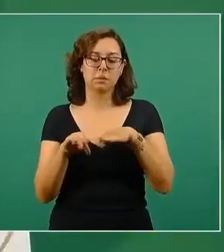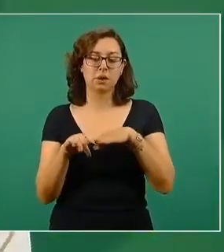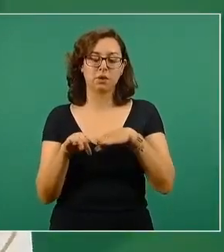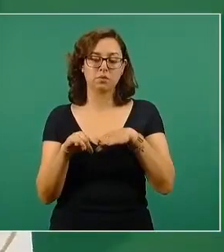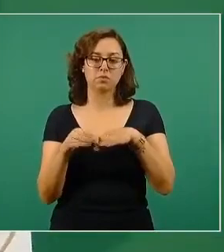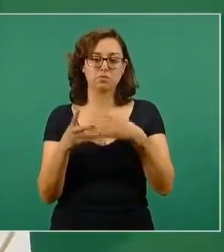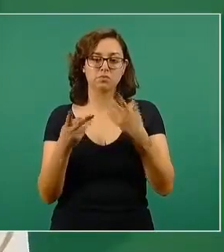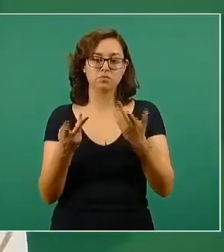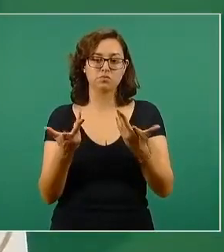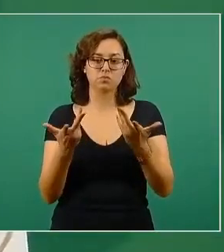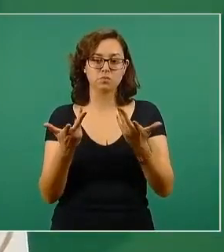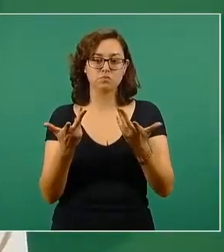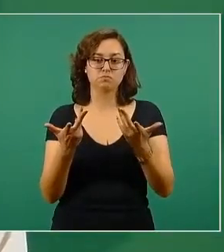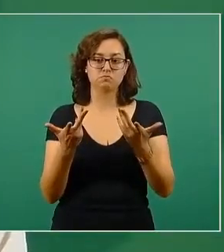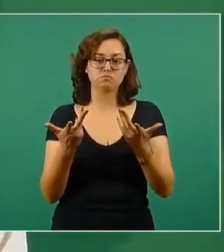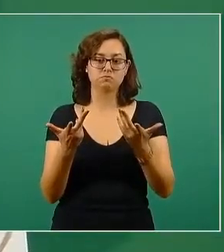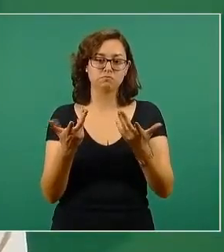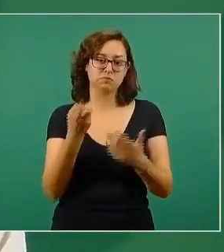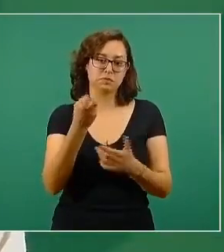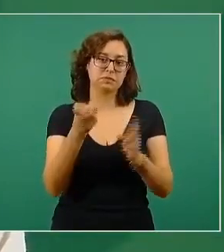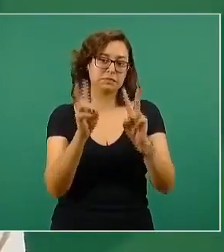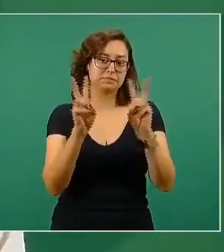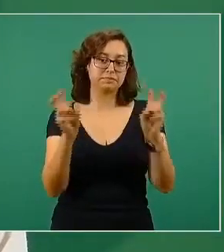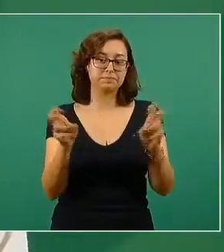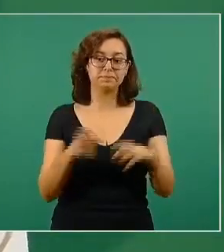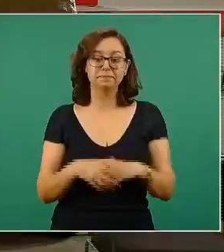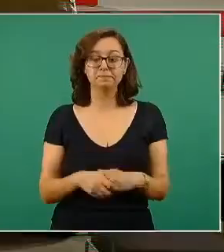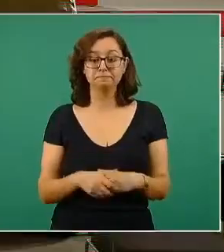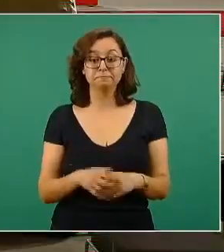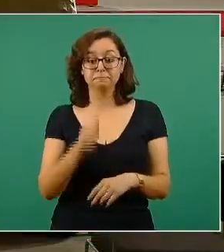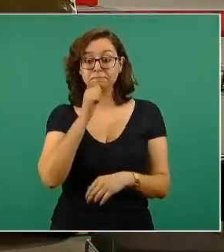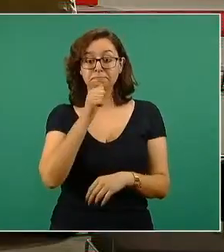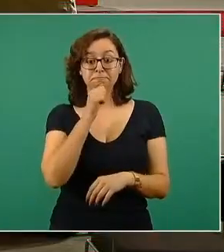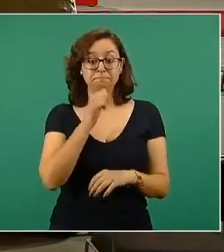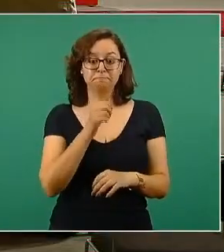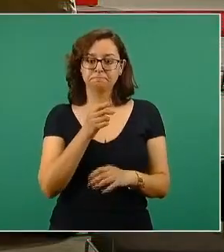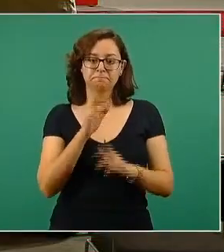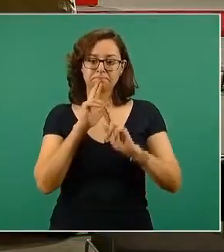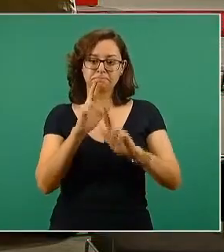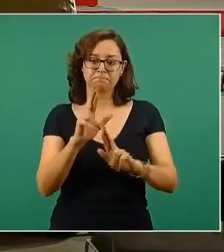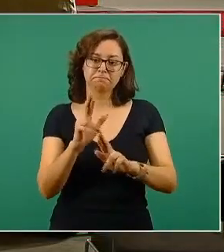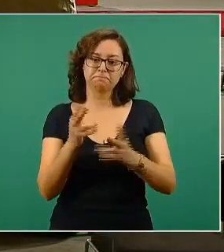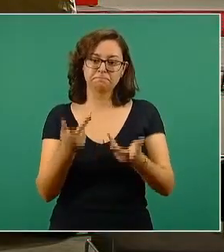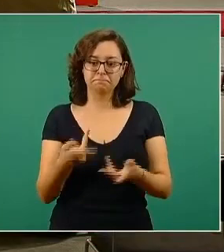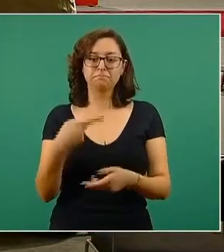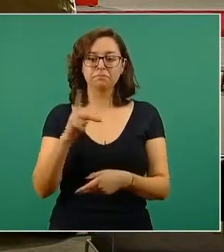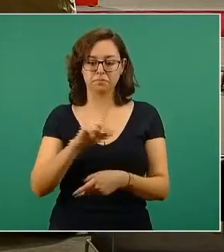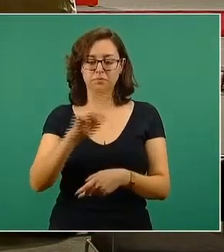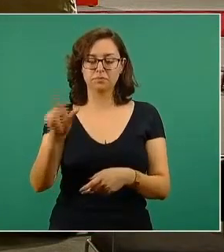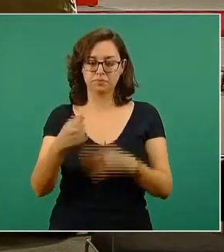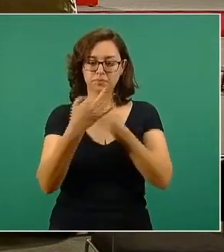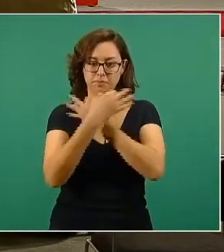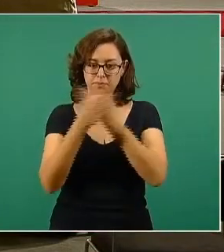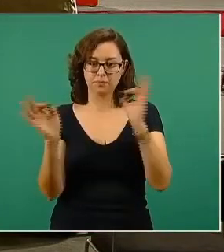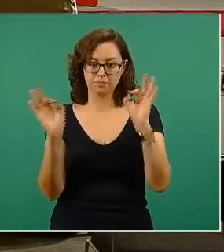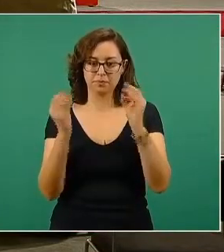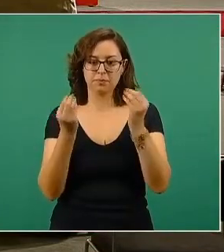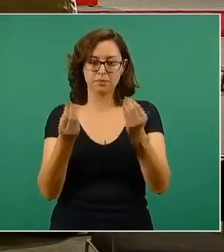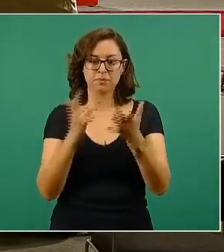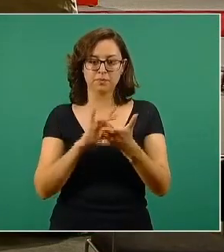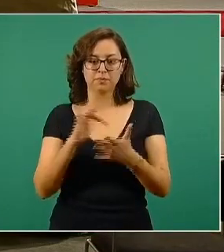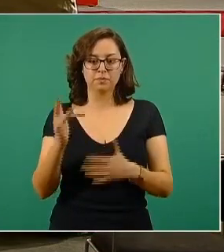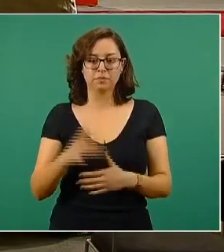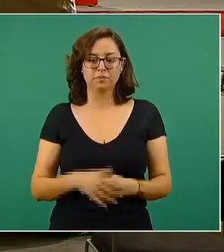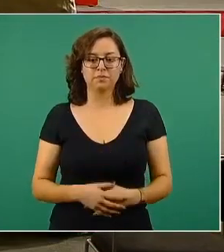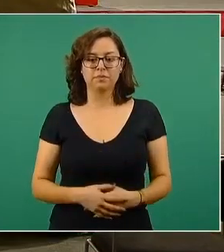requiere sobre esta situación. Entonces, todavía no hay una resolución, pero en cuanto la tengamos, la comentamos y muchas gracias por